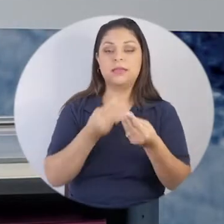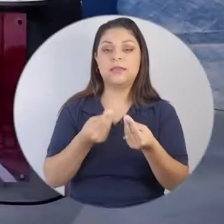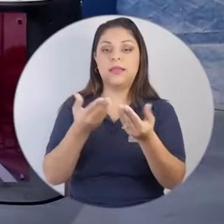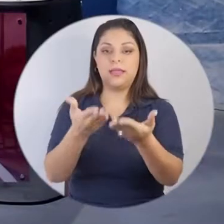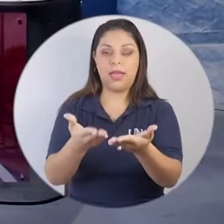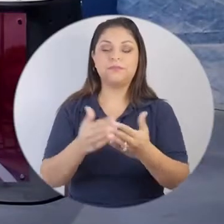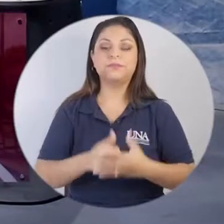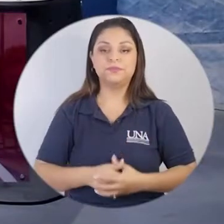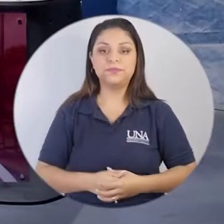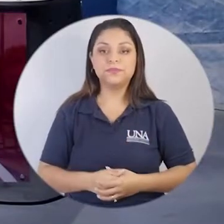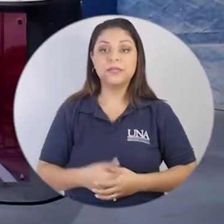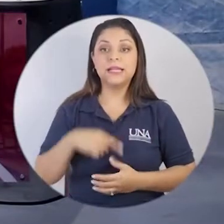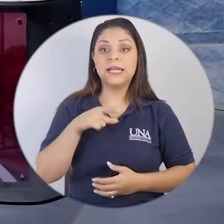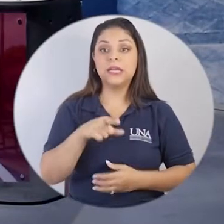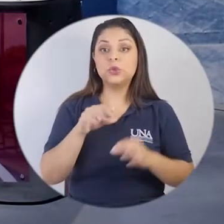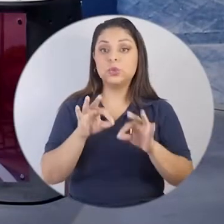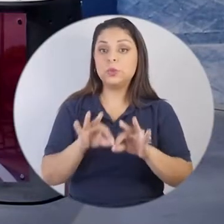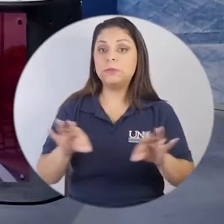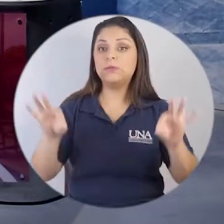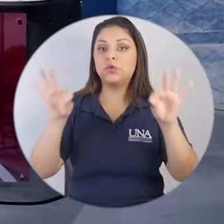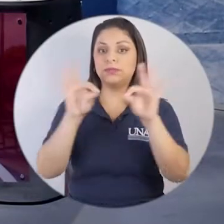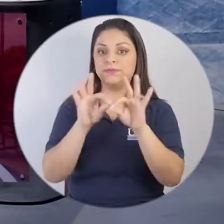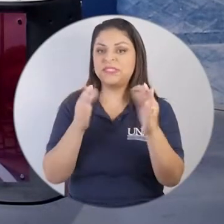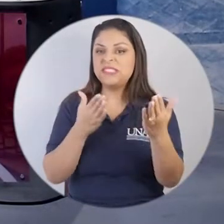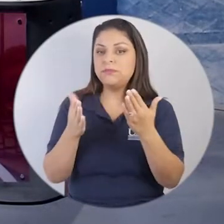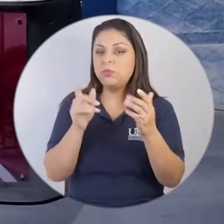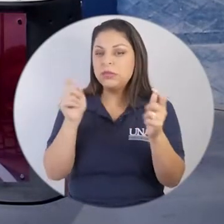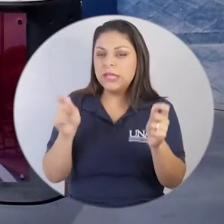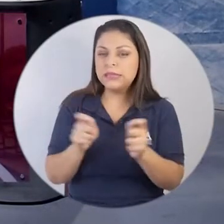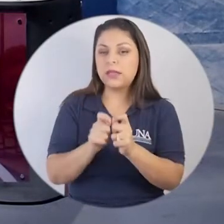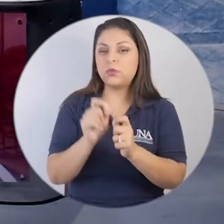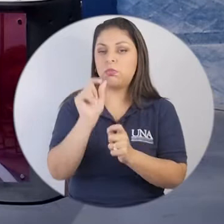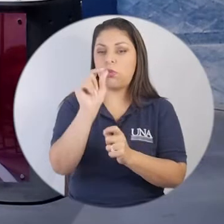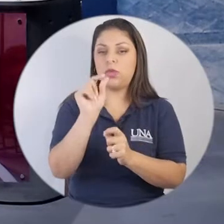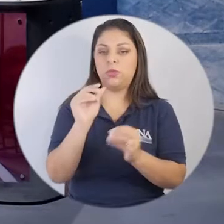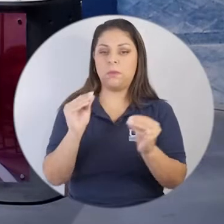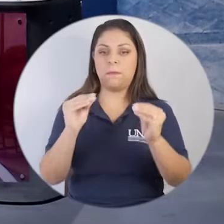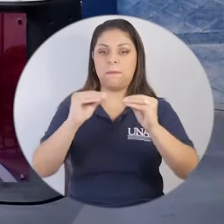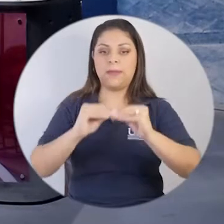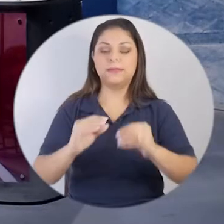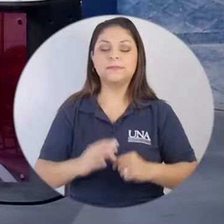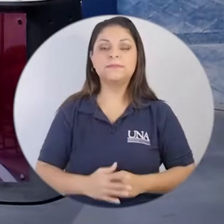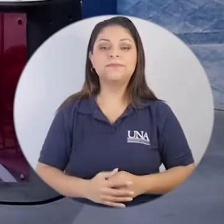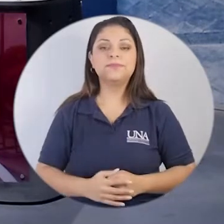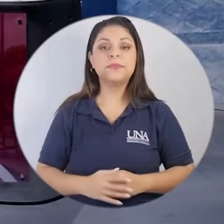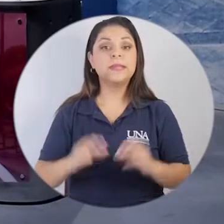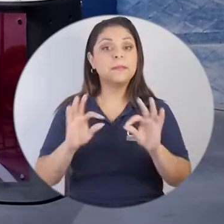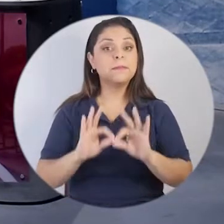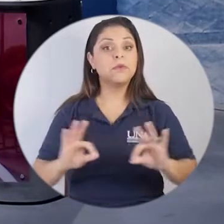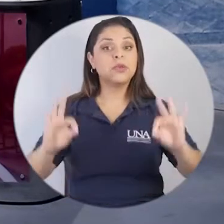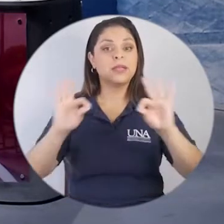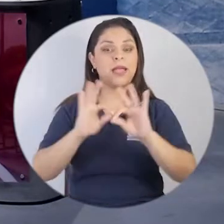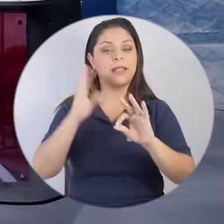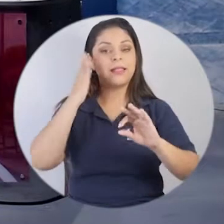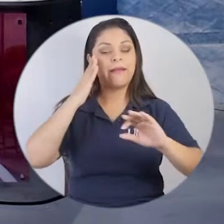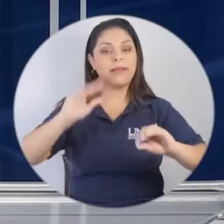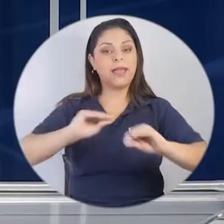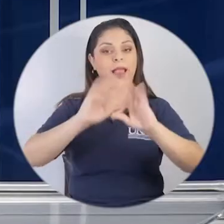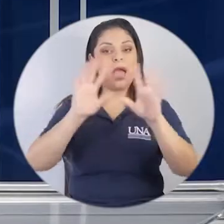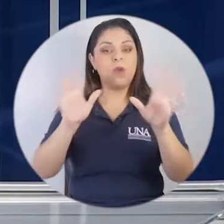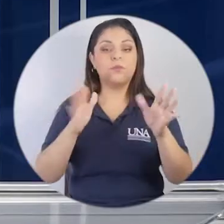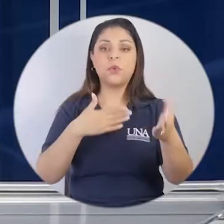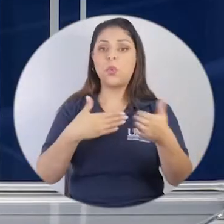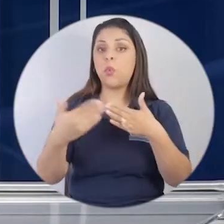brindarles. Eso es muy importante, tal vez entrando un poco más en el detalle. Es importante, ¿verdad?, dejar eso claro.